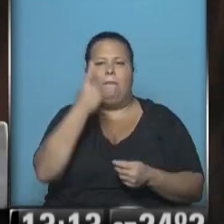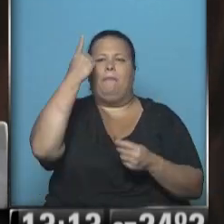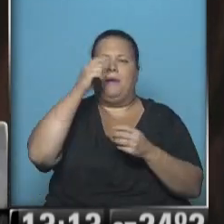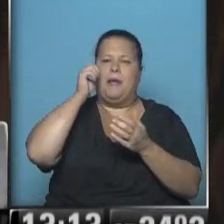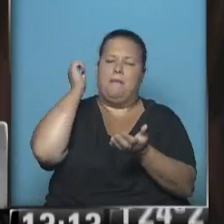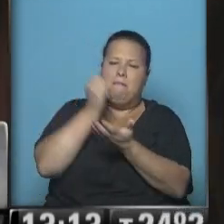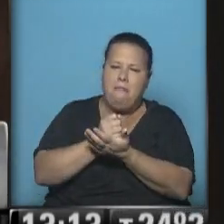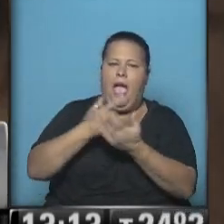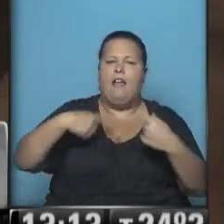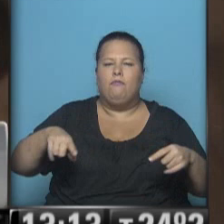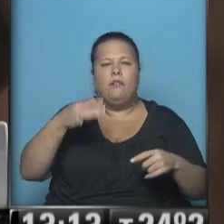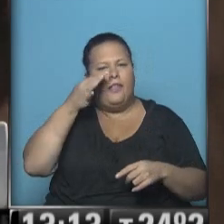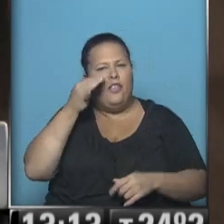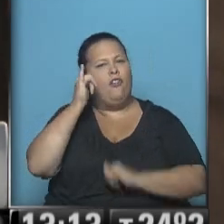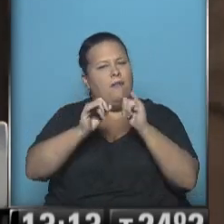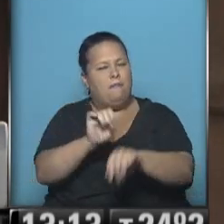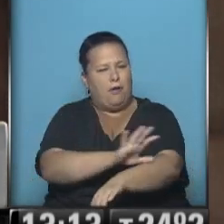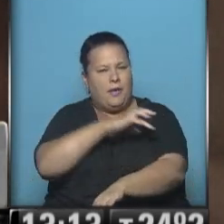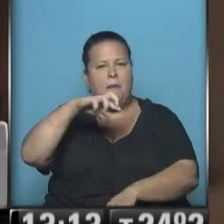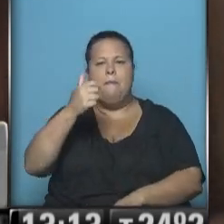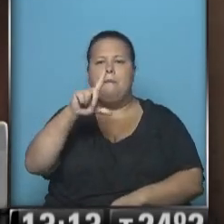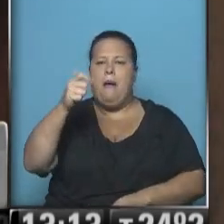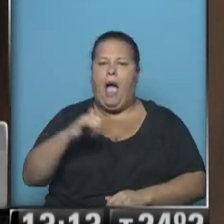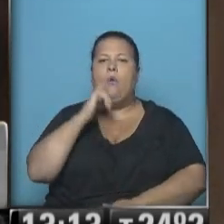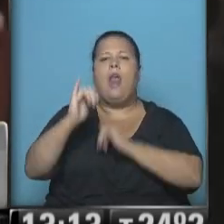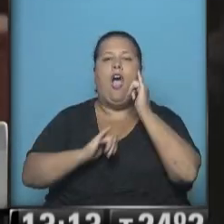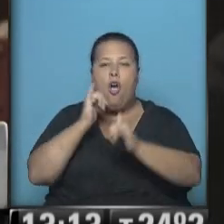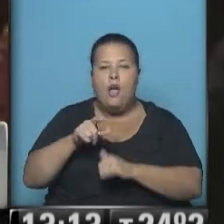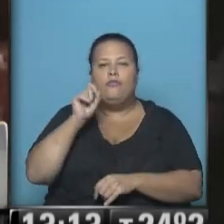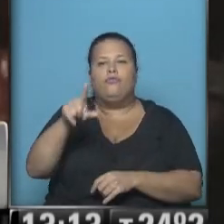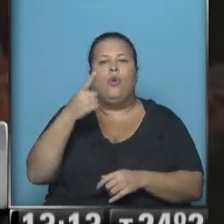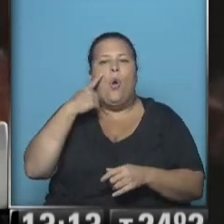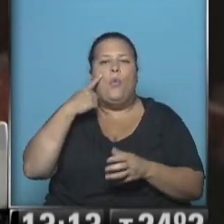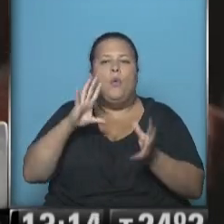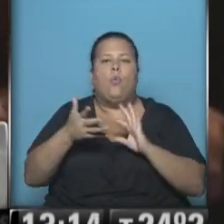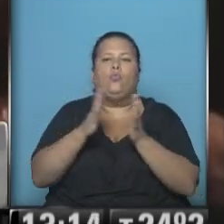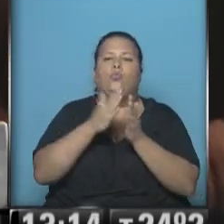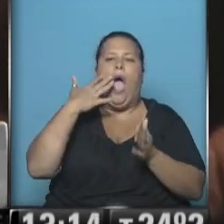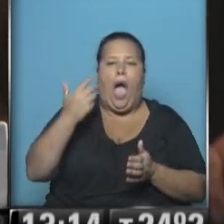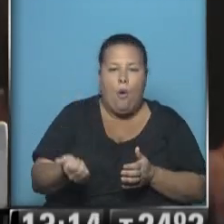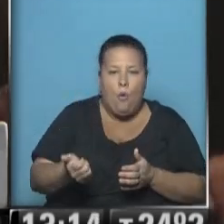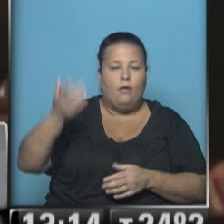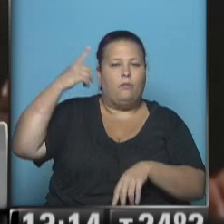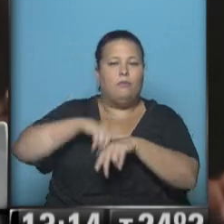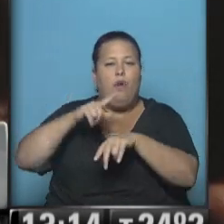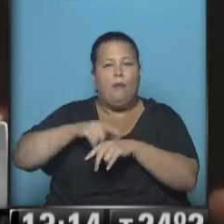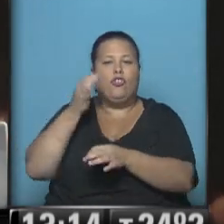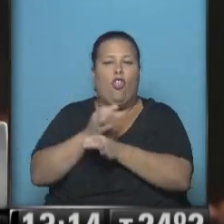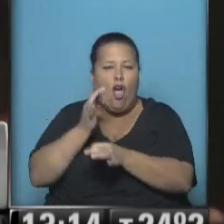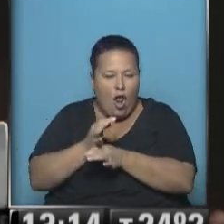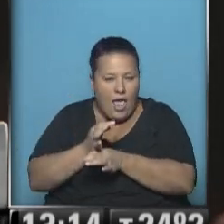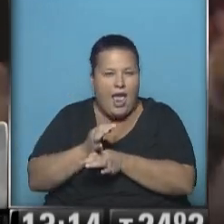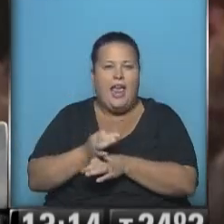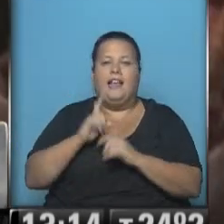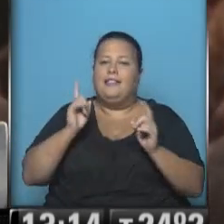scratche hay testimonios conmovedores como el de Paula maroni contando sus vivencias con su abuela en tiempos del colegio